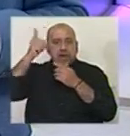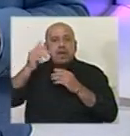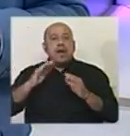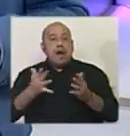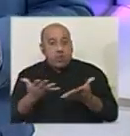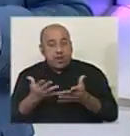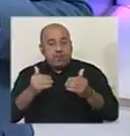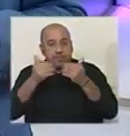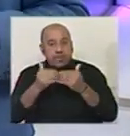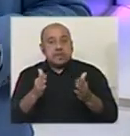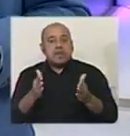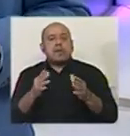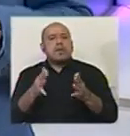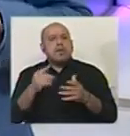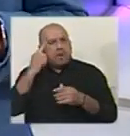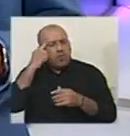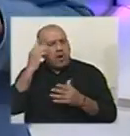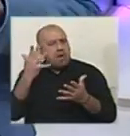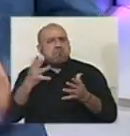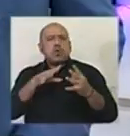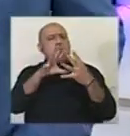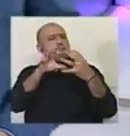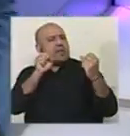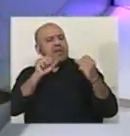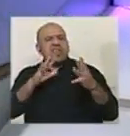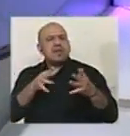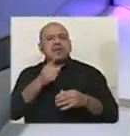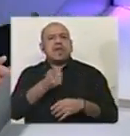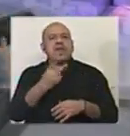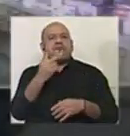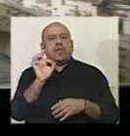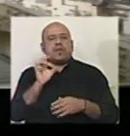comenzar, vamos a entender un poco de qué trata el G20.